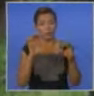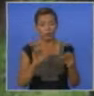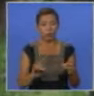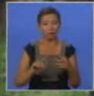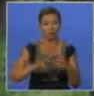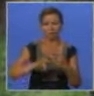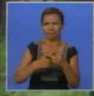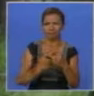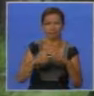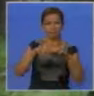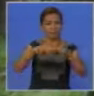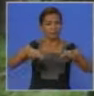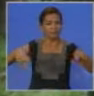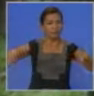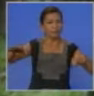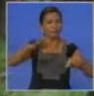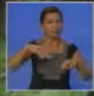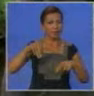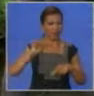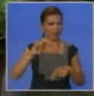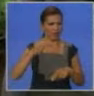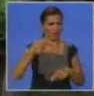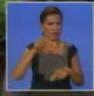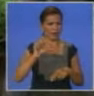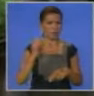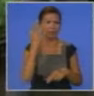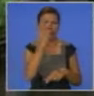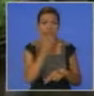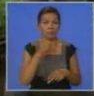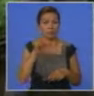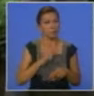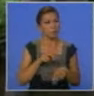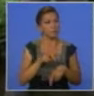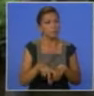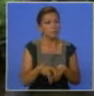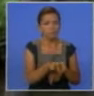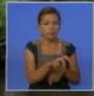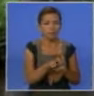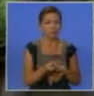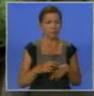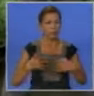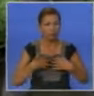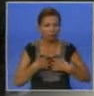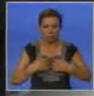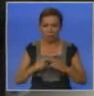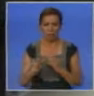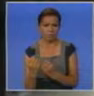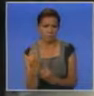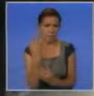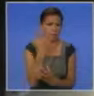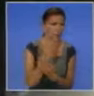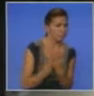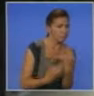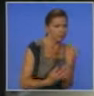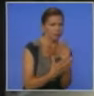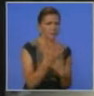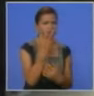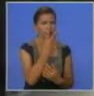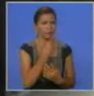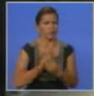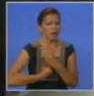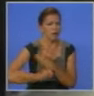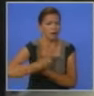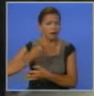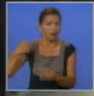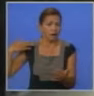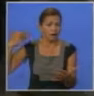El Ángel, donde se puede disfrutar de estos singulares parajes que poseen una flora y fauna subtropical conservada por siglos.